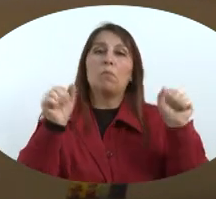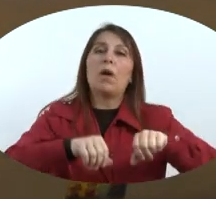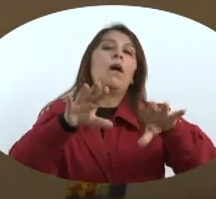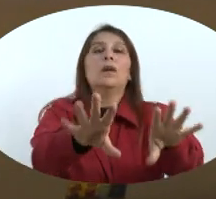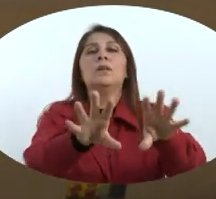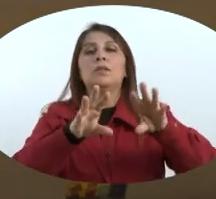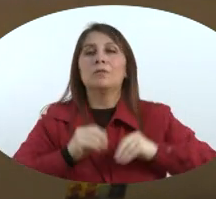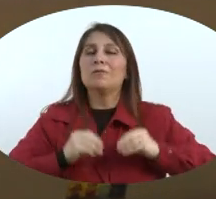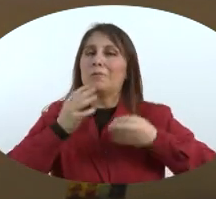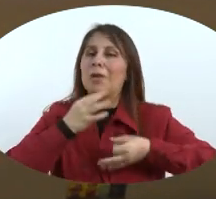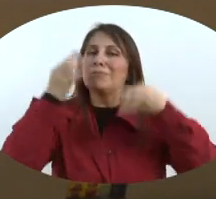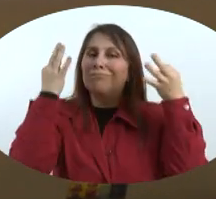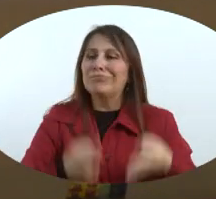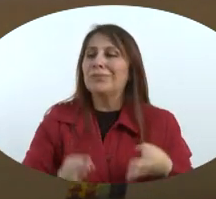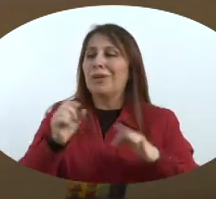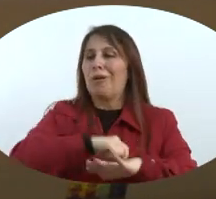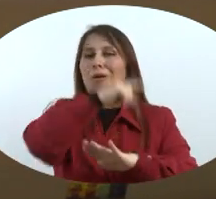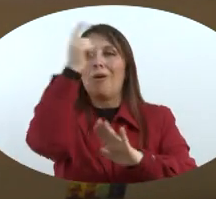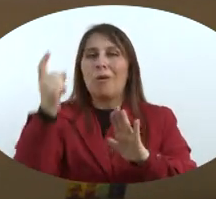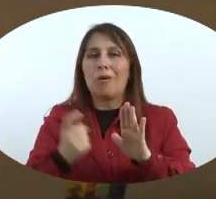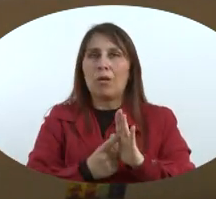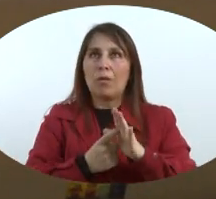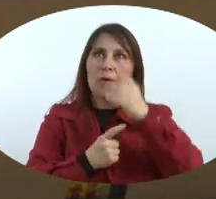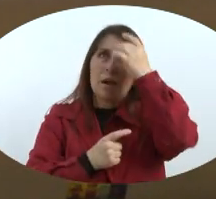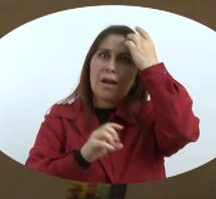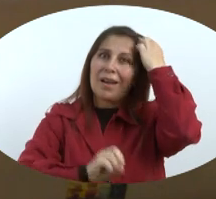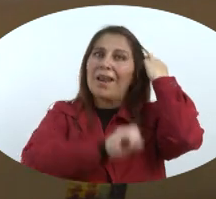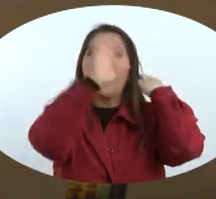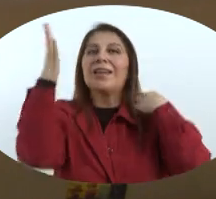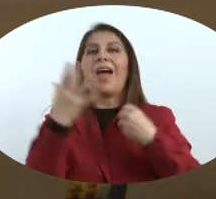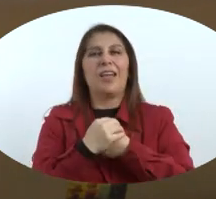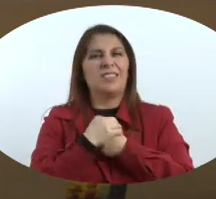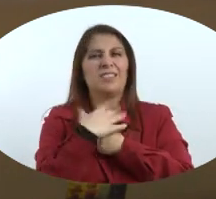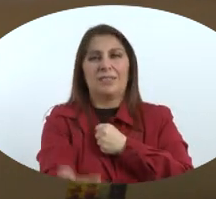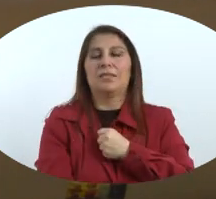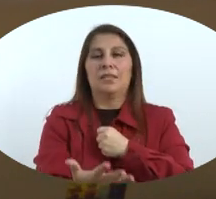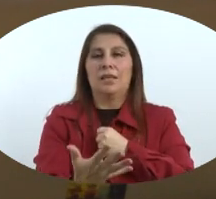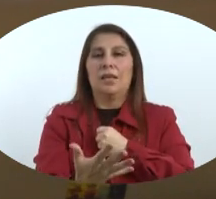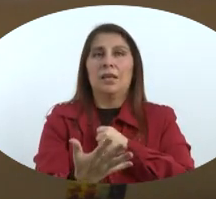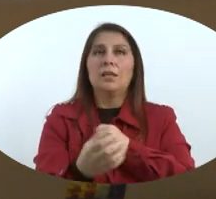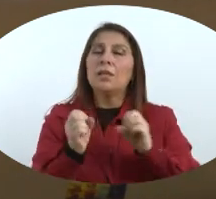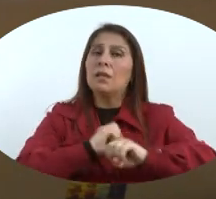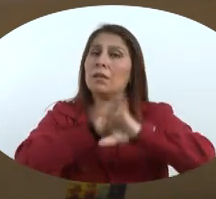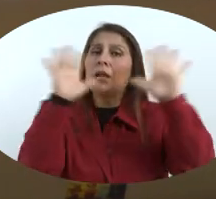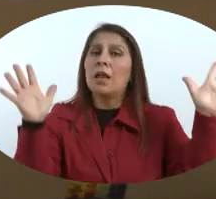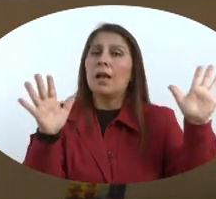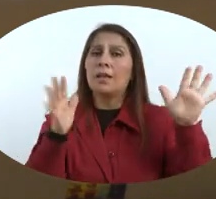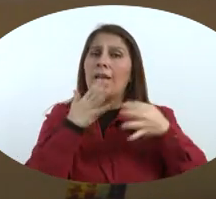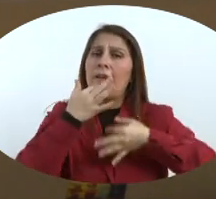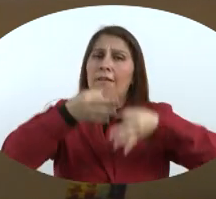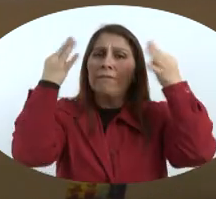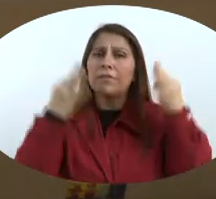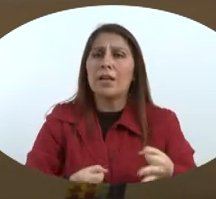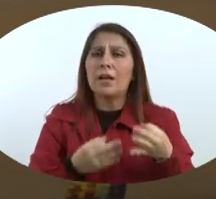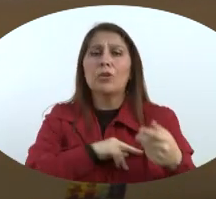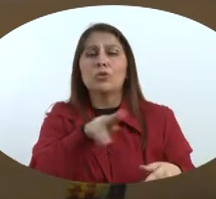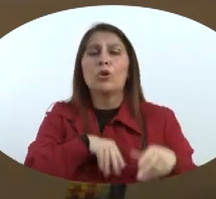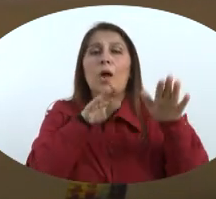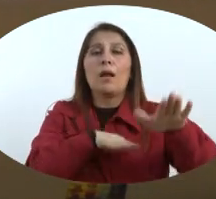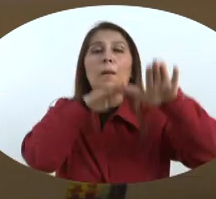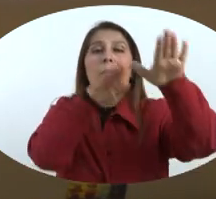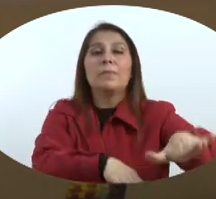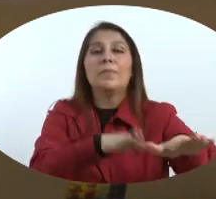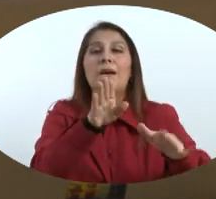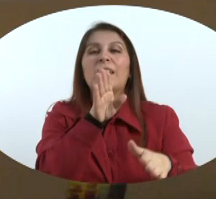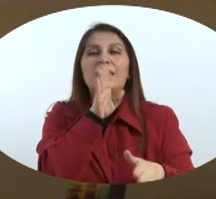asumir efectivamente con total franqueza y con la tranquilidad de que efectivamente vamos a representar